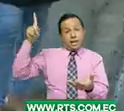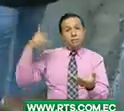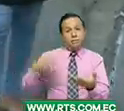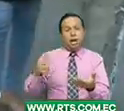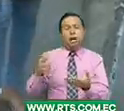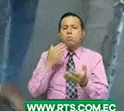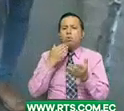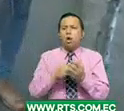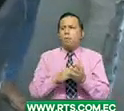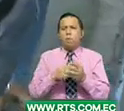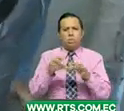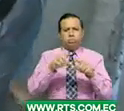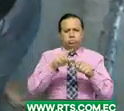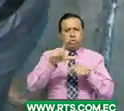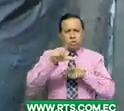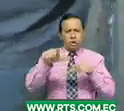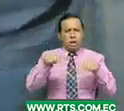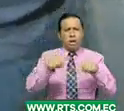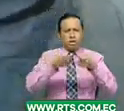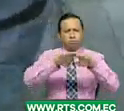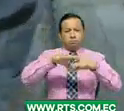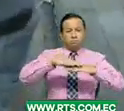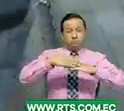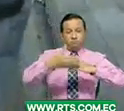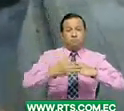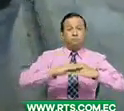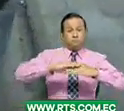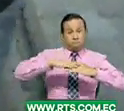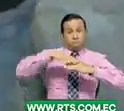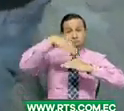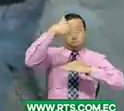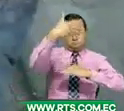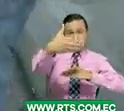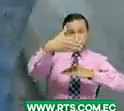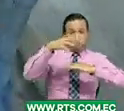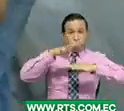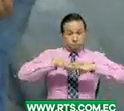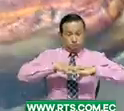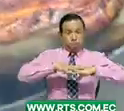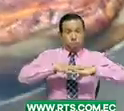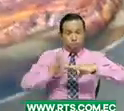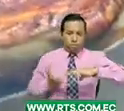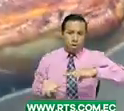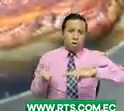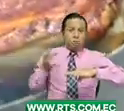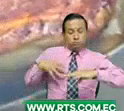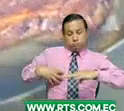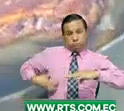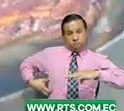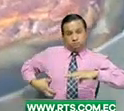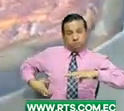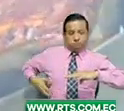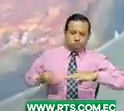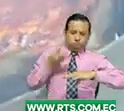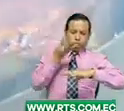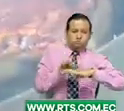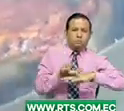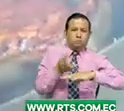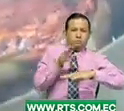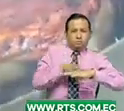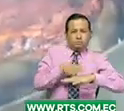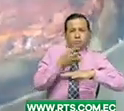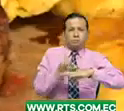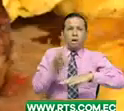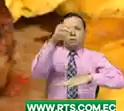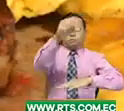horno especial, que es un horno ahumador. Se lo cocina durante horas prolongadas. O sea, es cocción lenta, pero por prolongado tiempo,